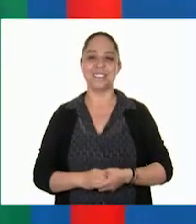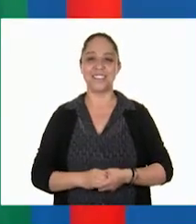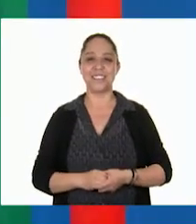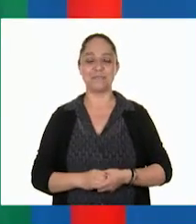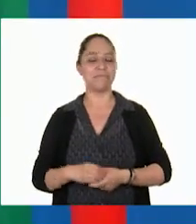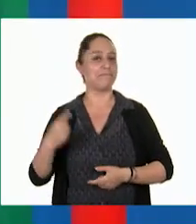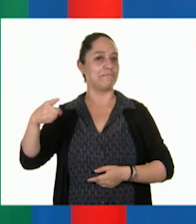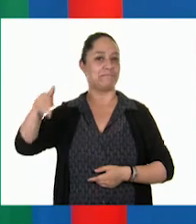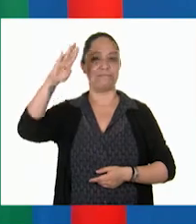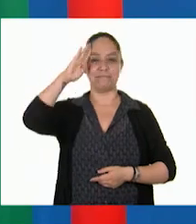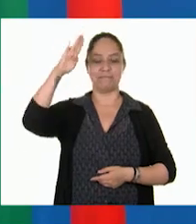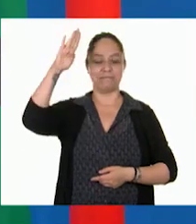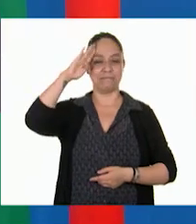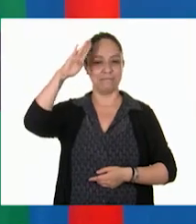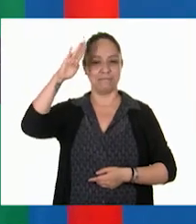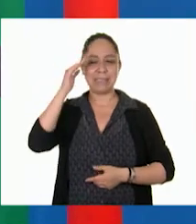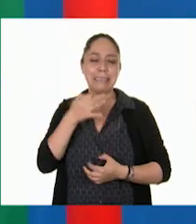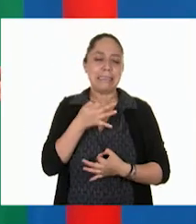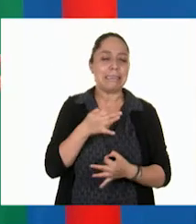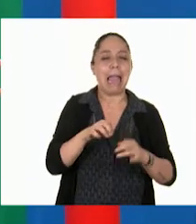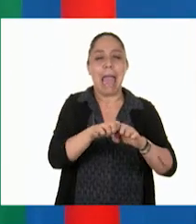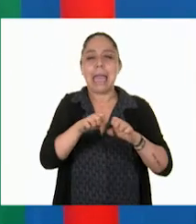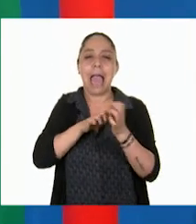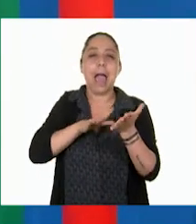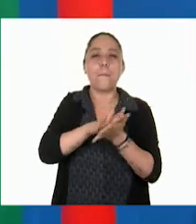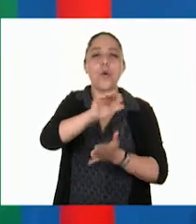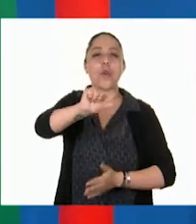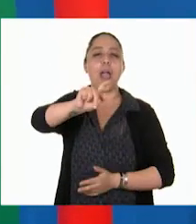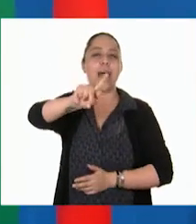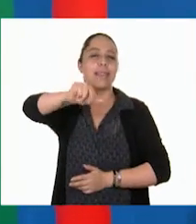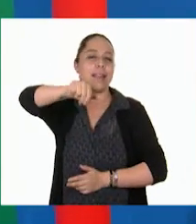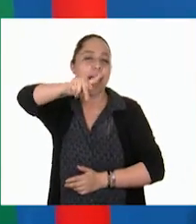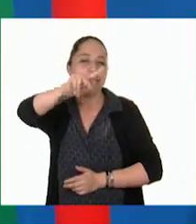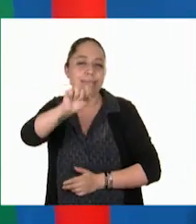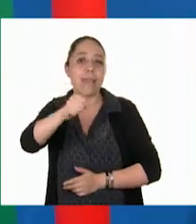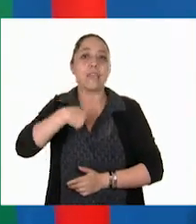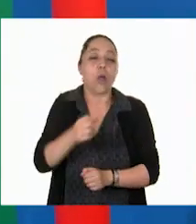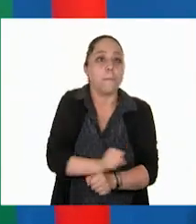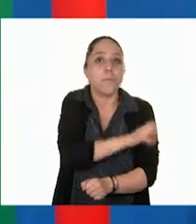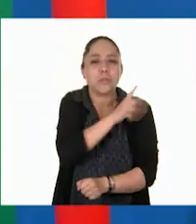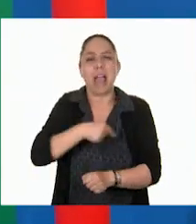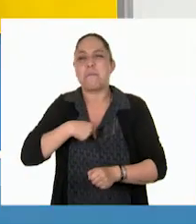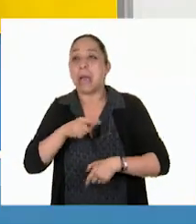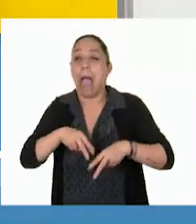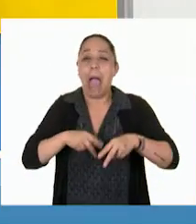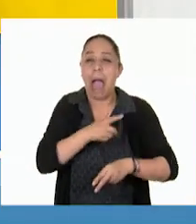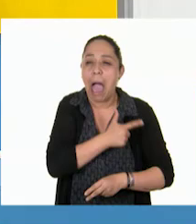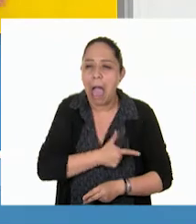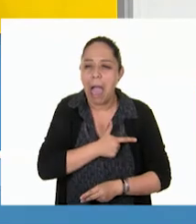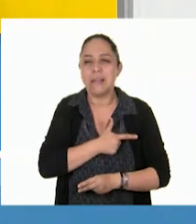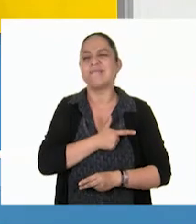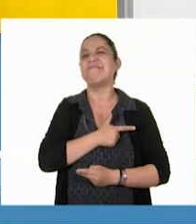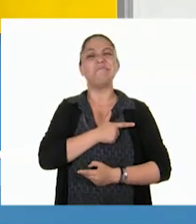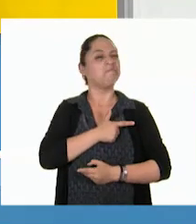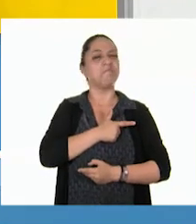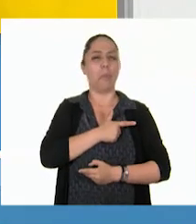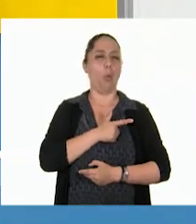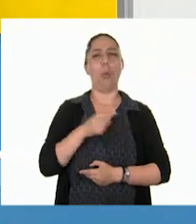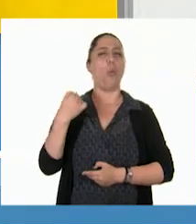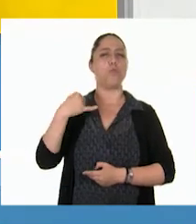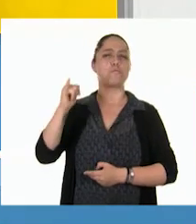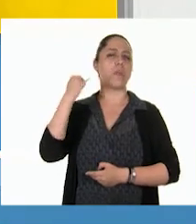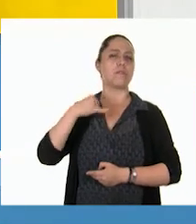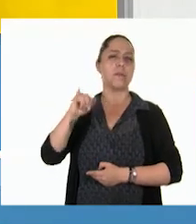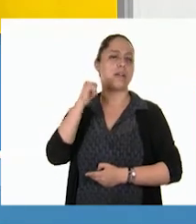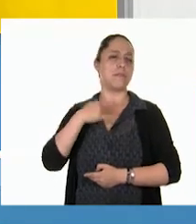Ese Don Leopoldo con su afición al Atlante. Hasta yo me emocioné, maestra, y eso que a mí no me gusta mucho el fútbol. No, no te gusta. Casi ni